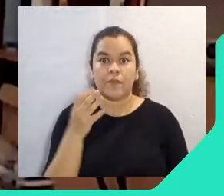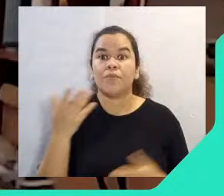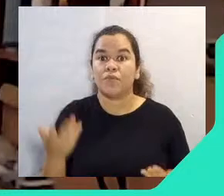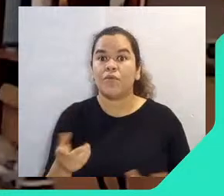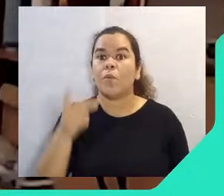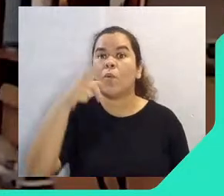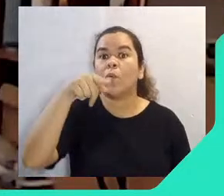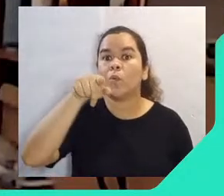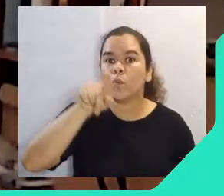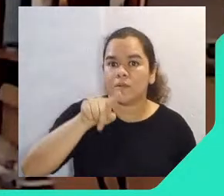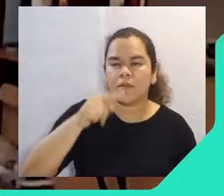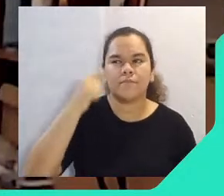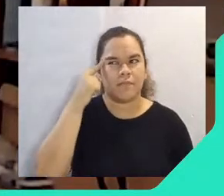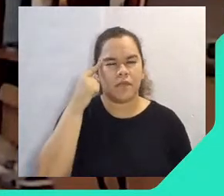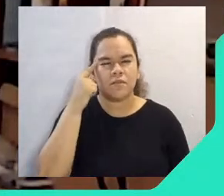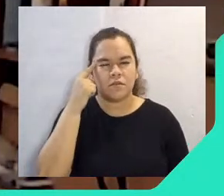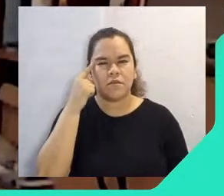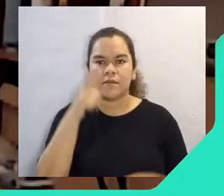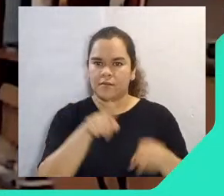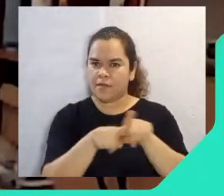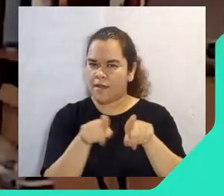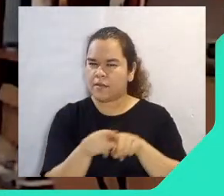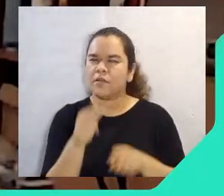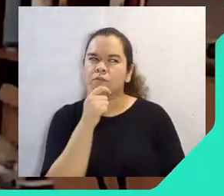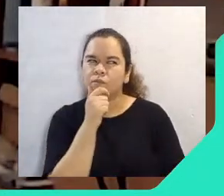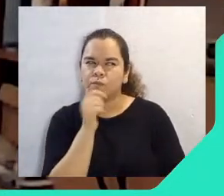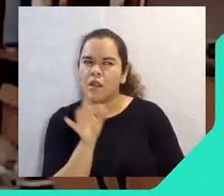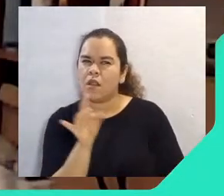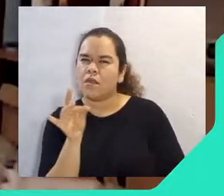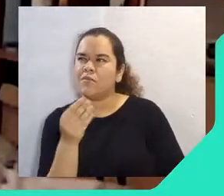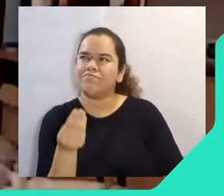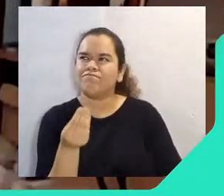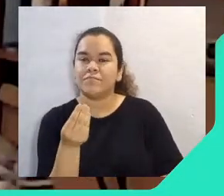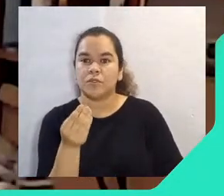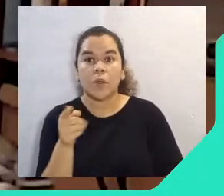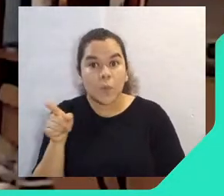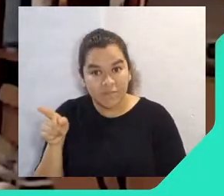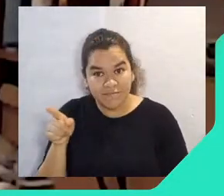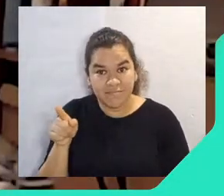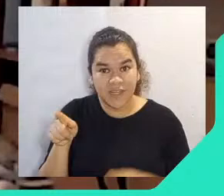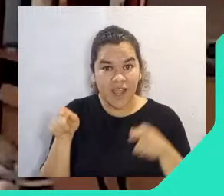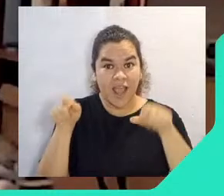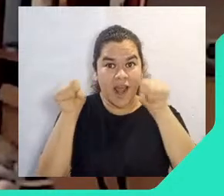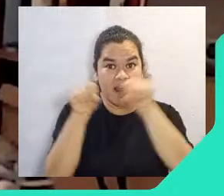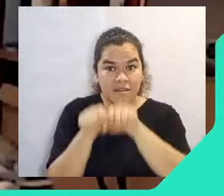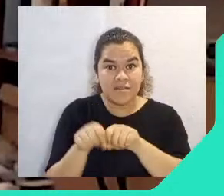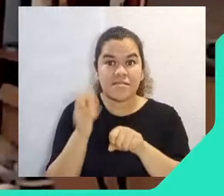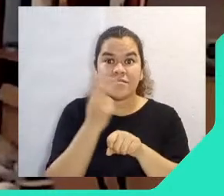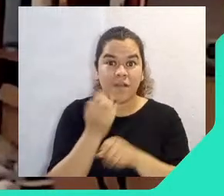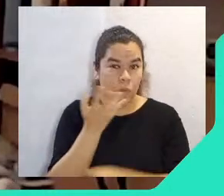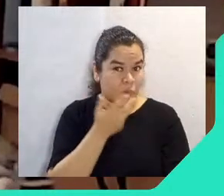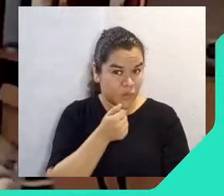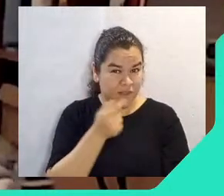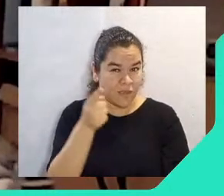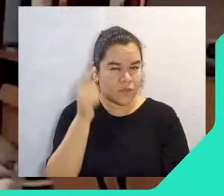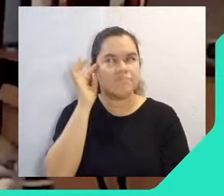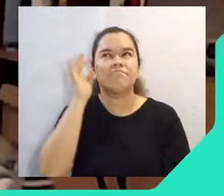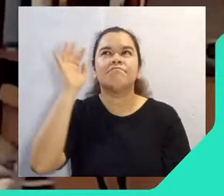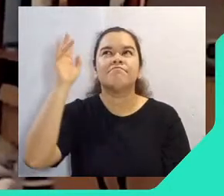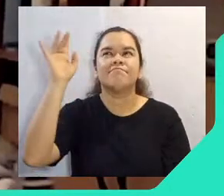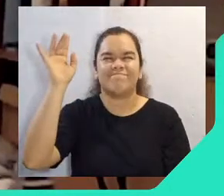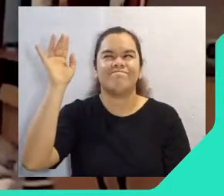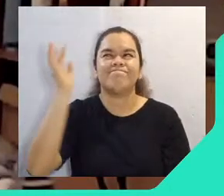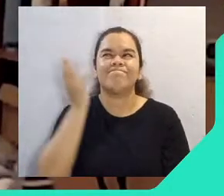cómo, si elegir nuestra carrera, bueno, ustedes imagínense si en ese lugar van a estar trabajando. Fundamental y